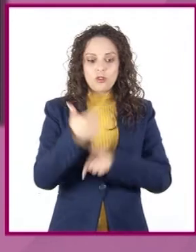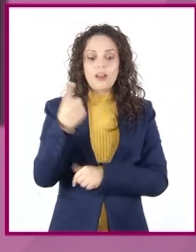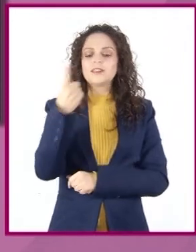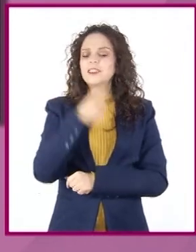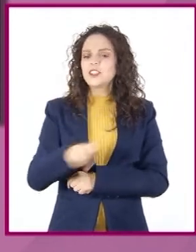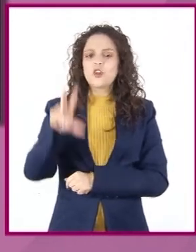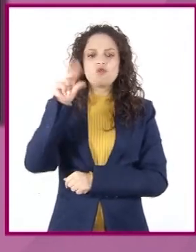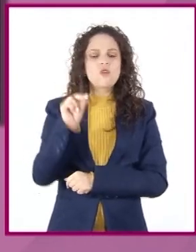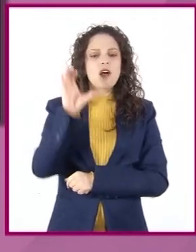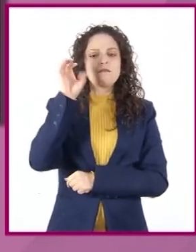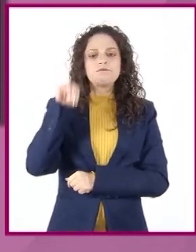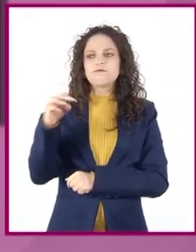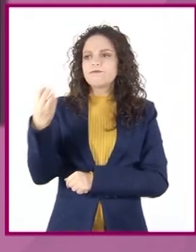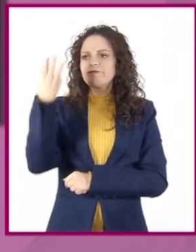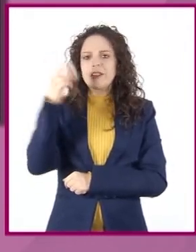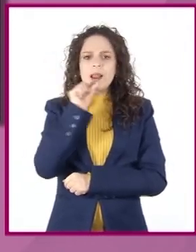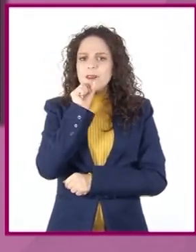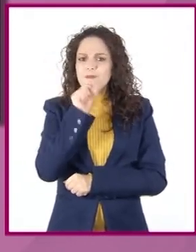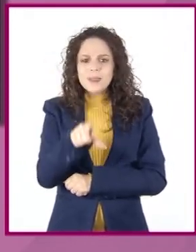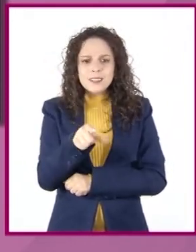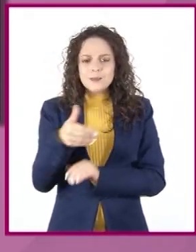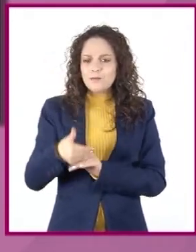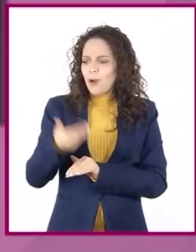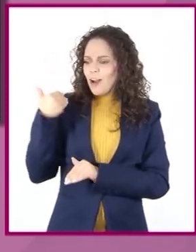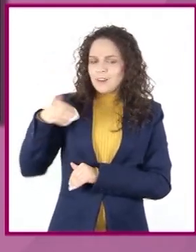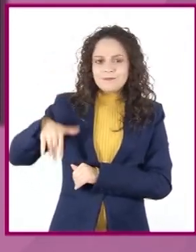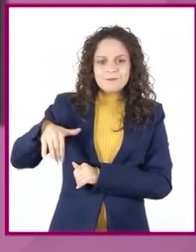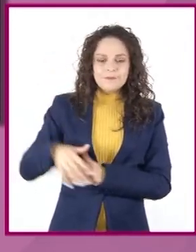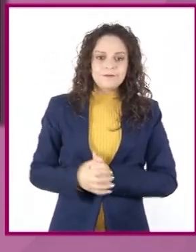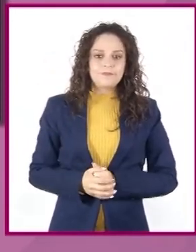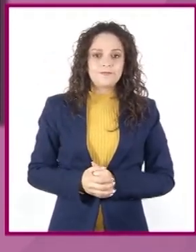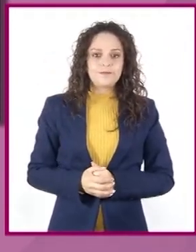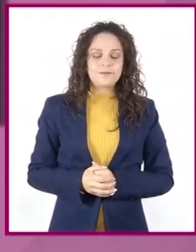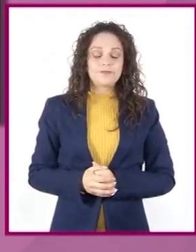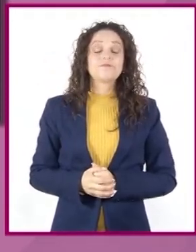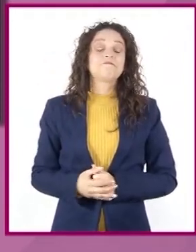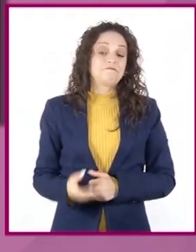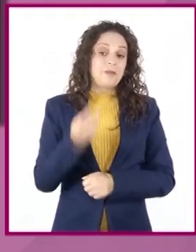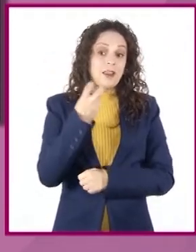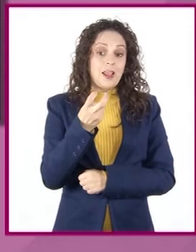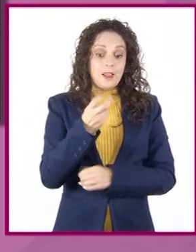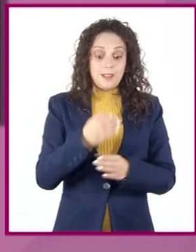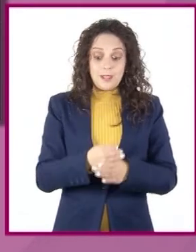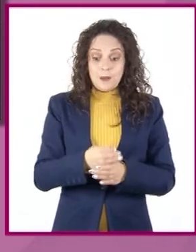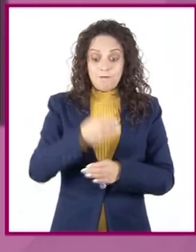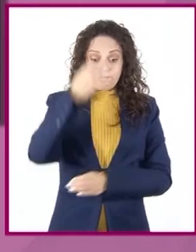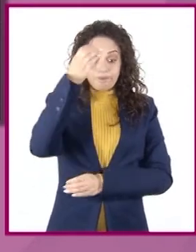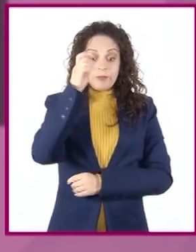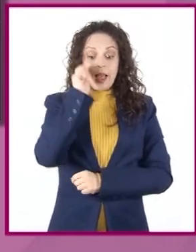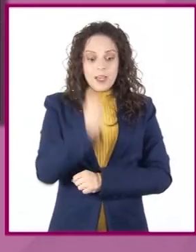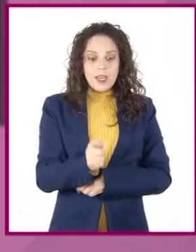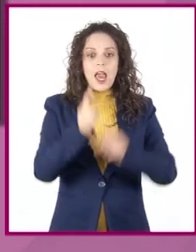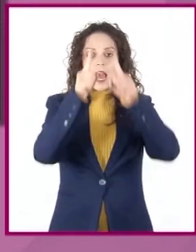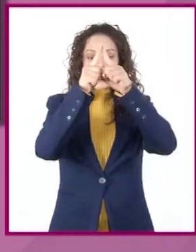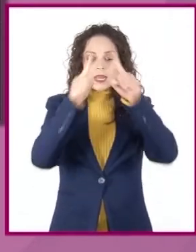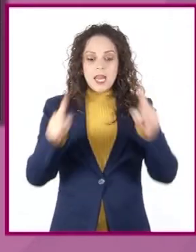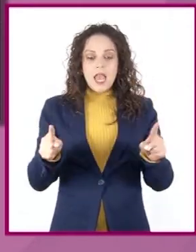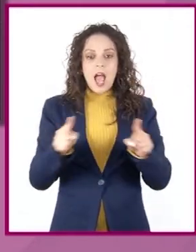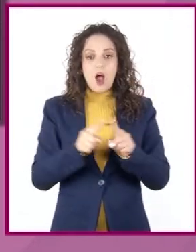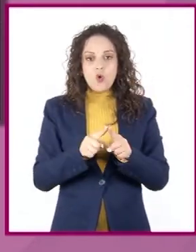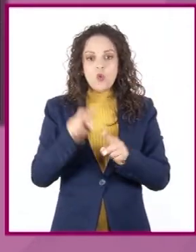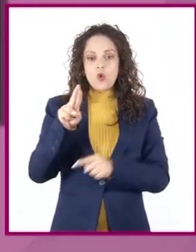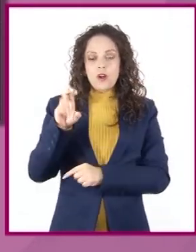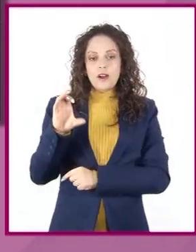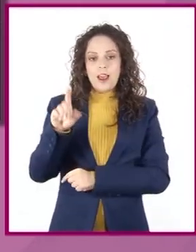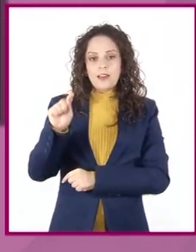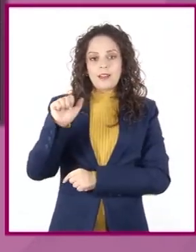180 centímetros cúbicos. En este caso, el prisma que obtuvimos era un triángulo rectángulo y